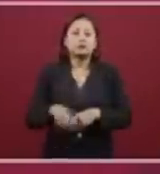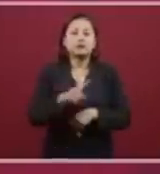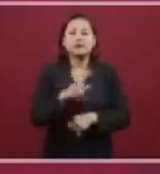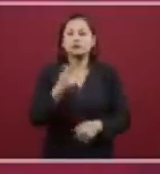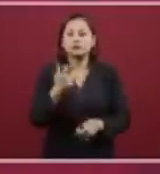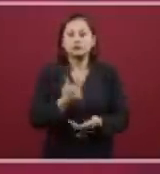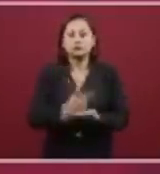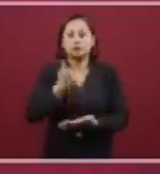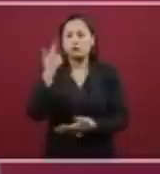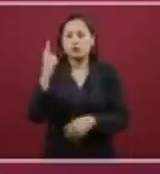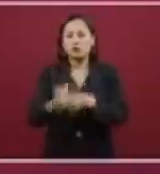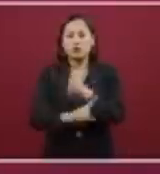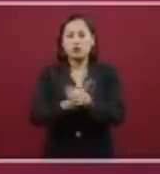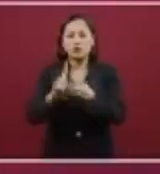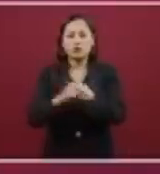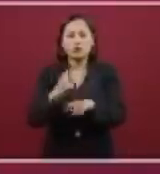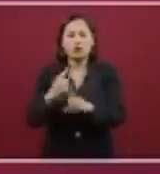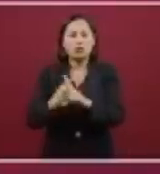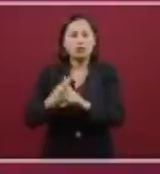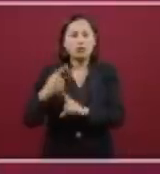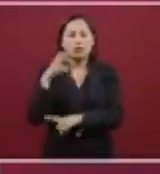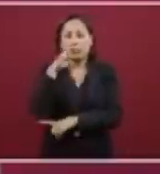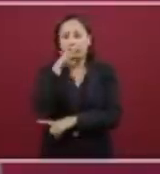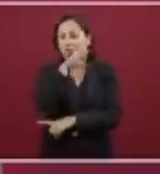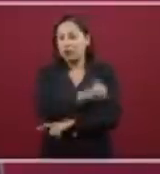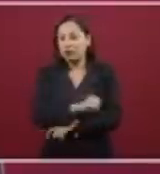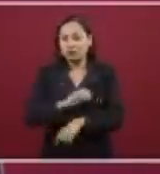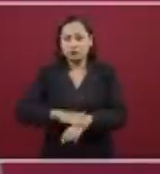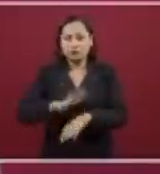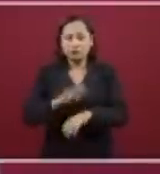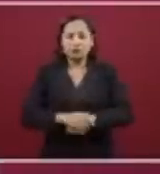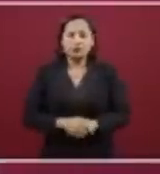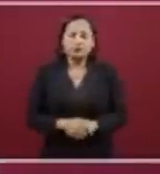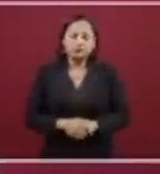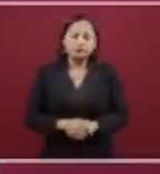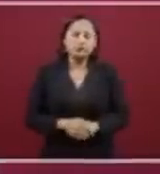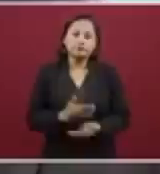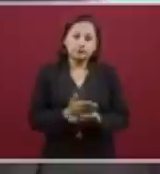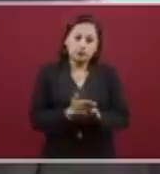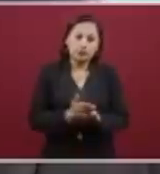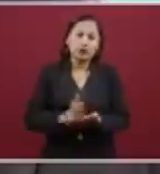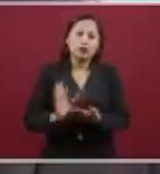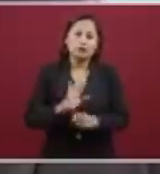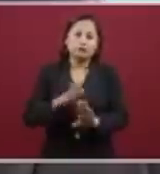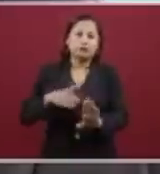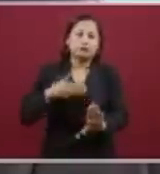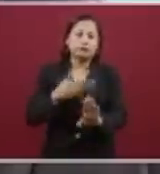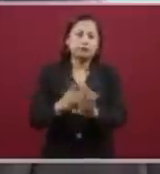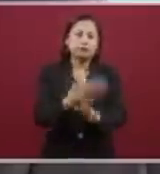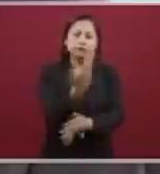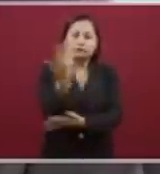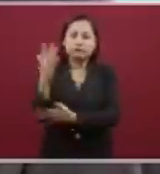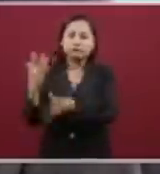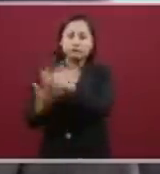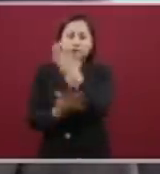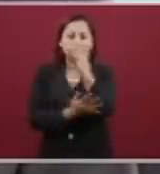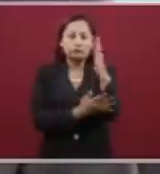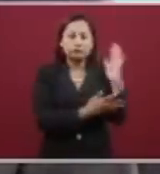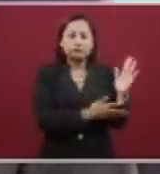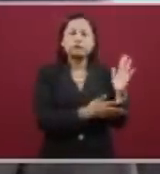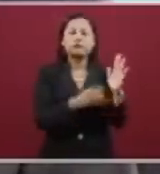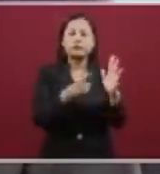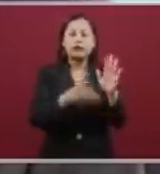de toda la región por otro lado si ven la manifestación de impacto ambiental mencionaba la ampliación y construcción de la red de